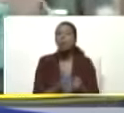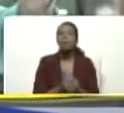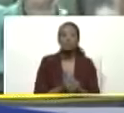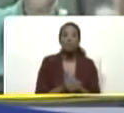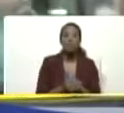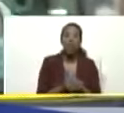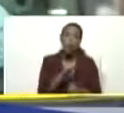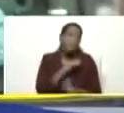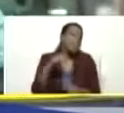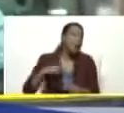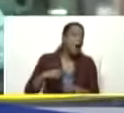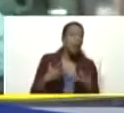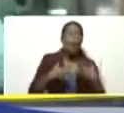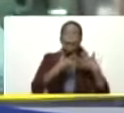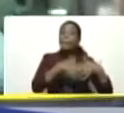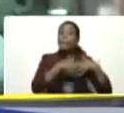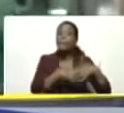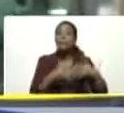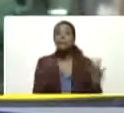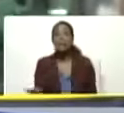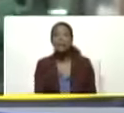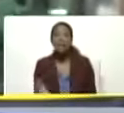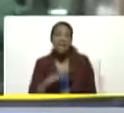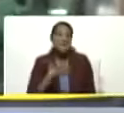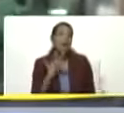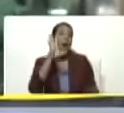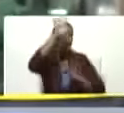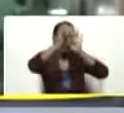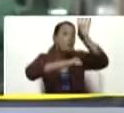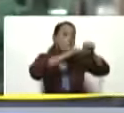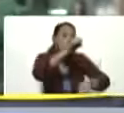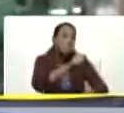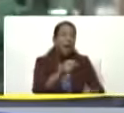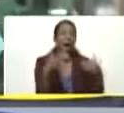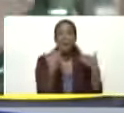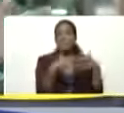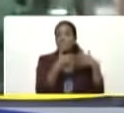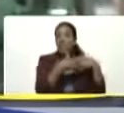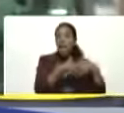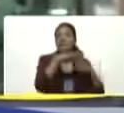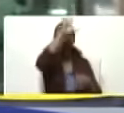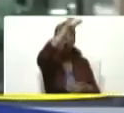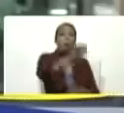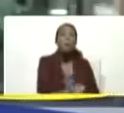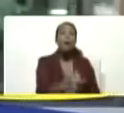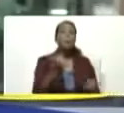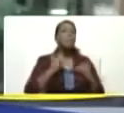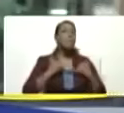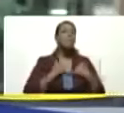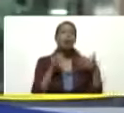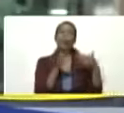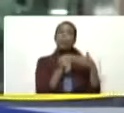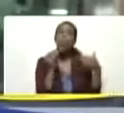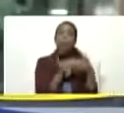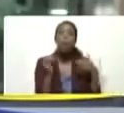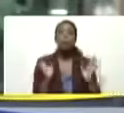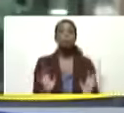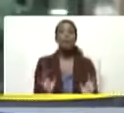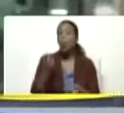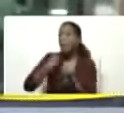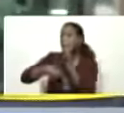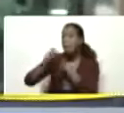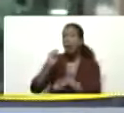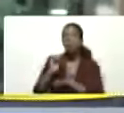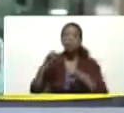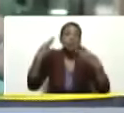los privados, pues. El que se quiera traer algo de afuera, se lo trae con sus dólares y lo vende